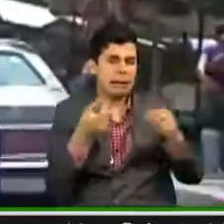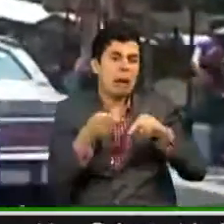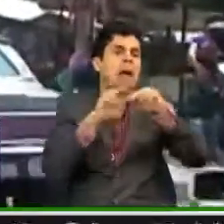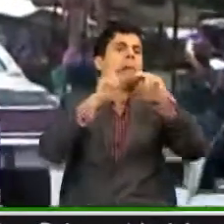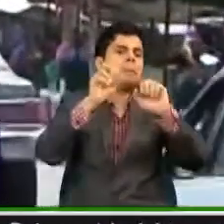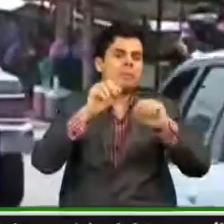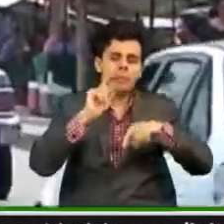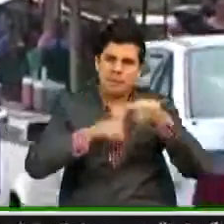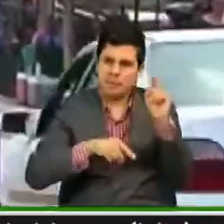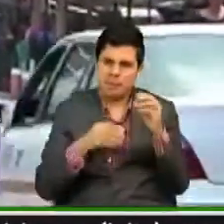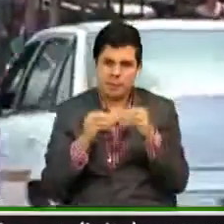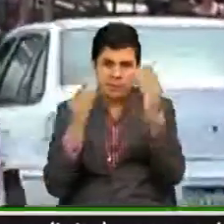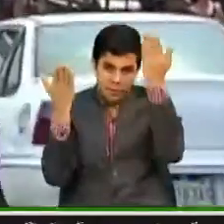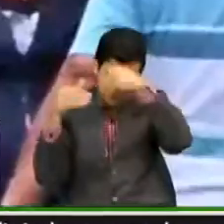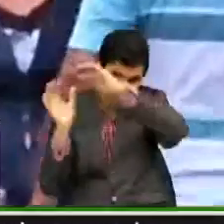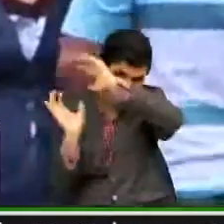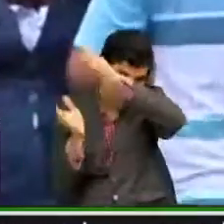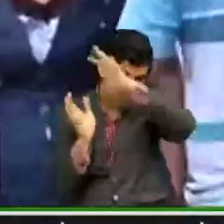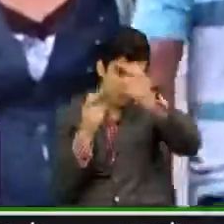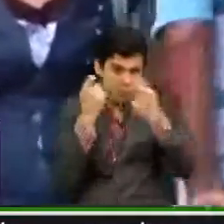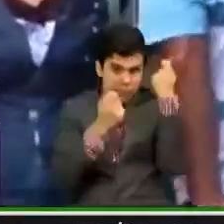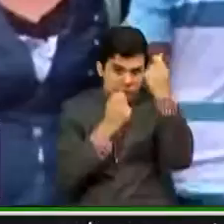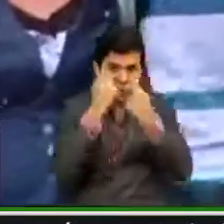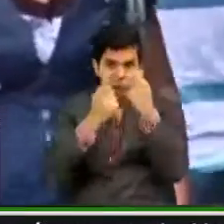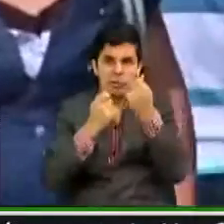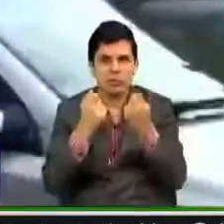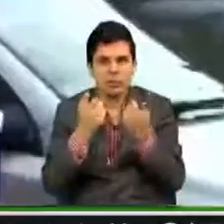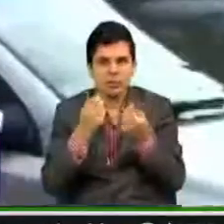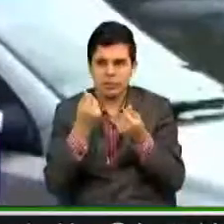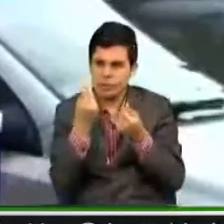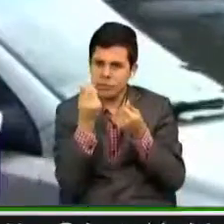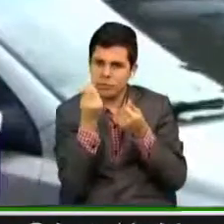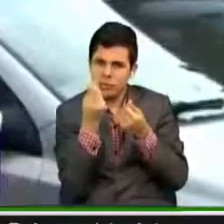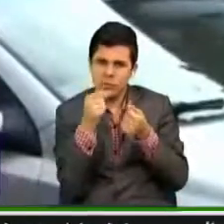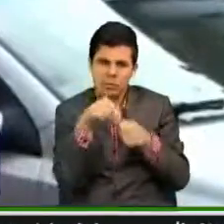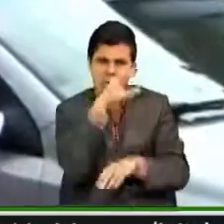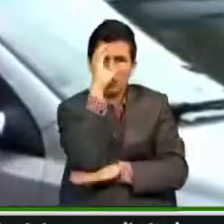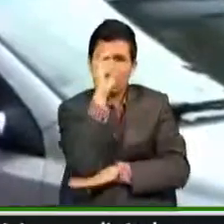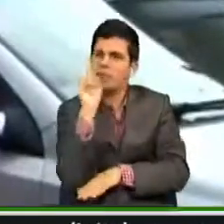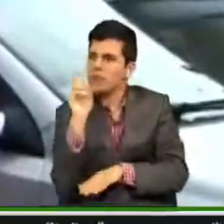contrabando no se aumente ante la estabilización de las monedas, tanto de Colombia como de Venezuela.